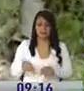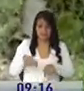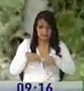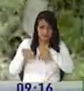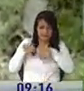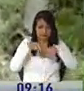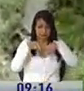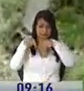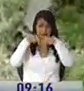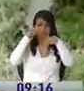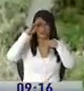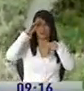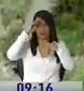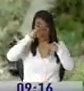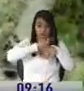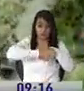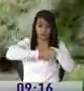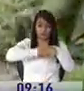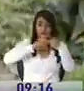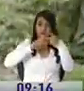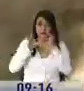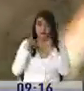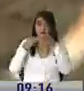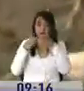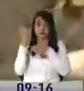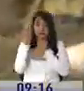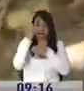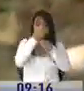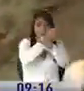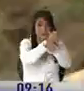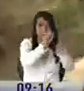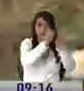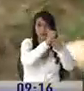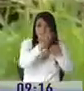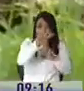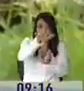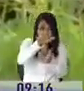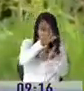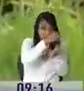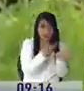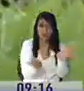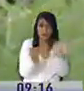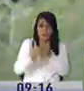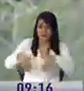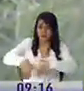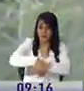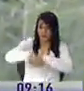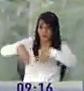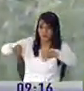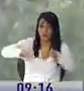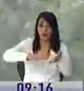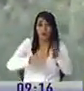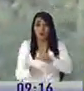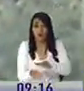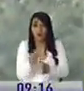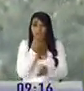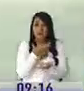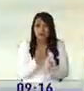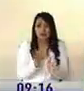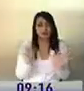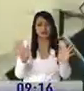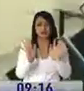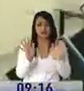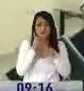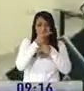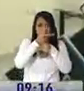agentes de la policía metropolitana y del coe para rescatarlos y evitar que vuelvan a las calles o mueran por falta de alimento lo que nosotros